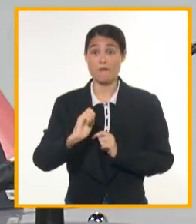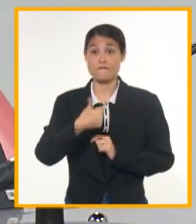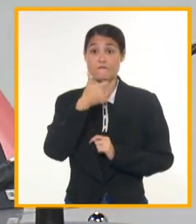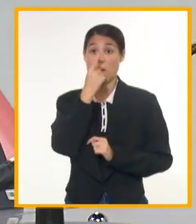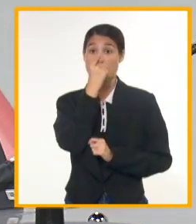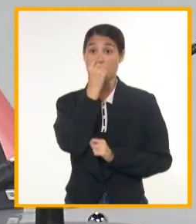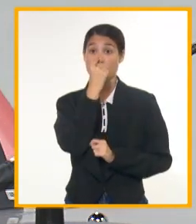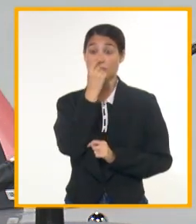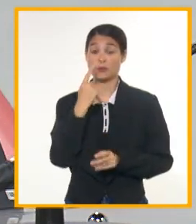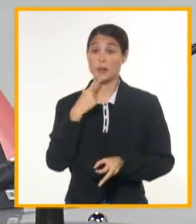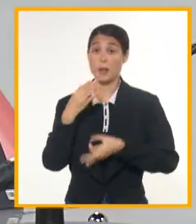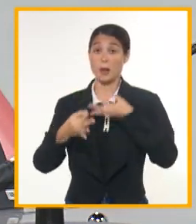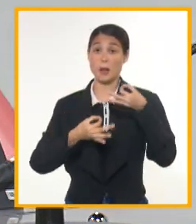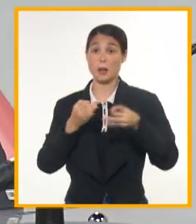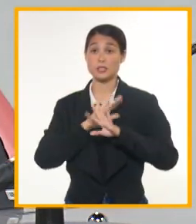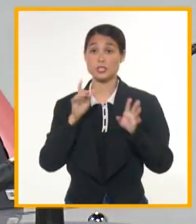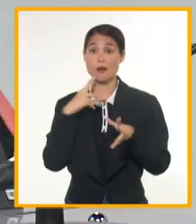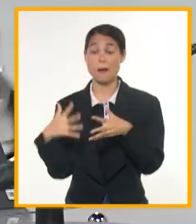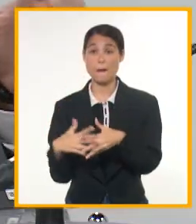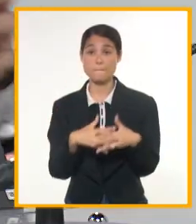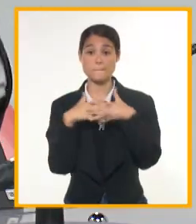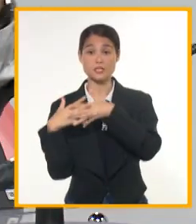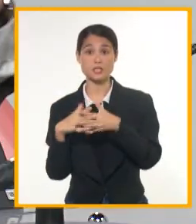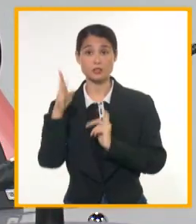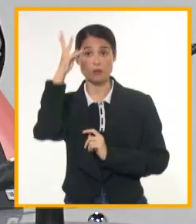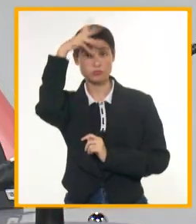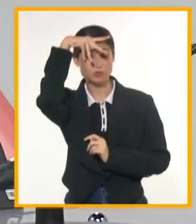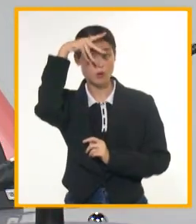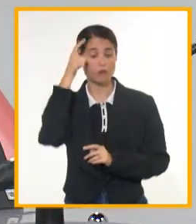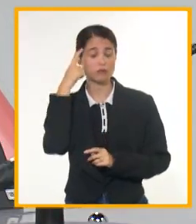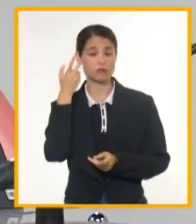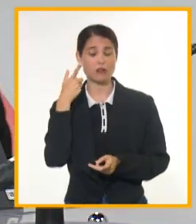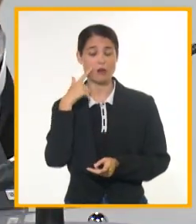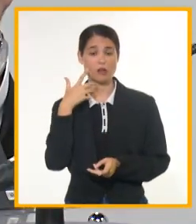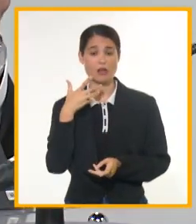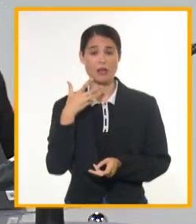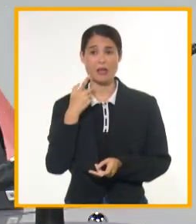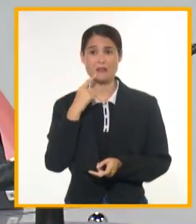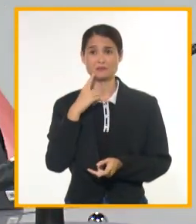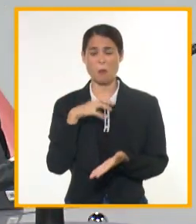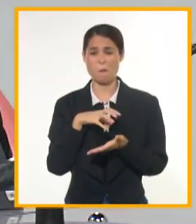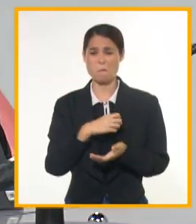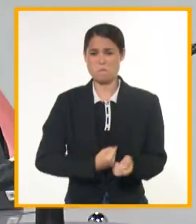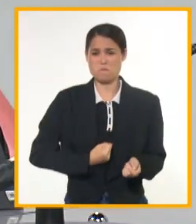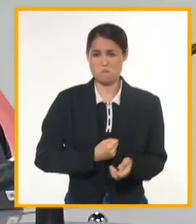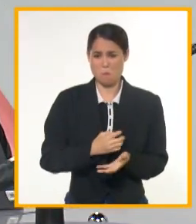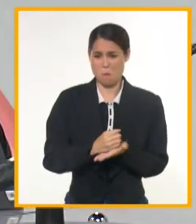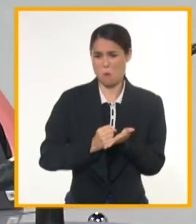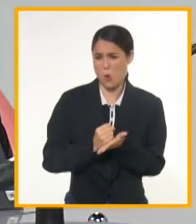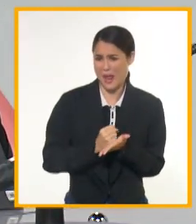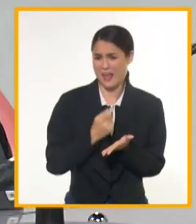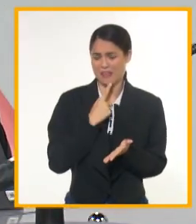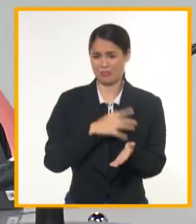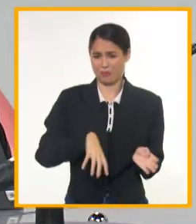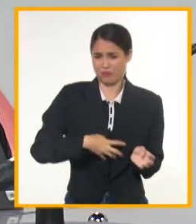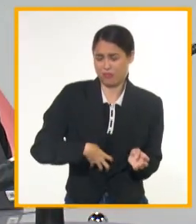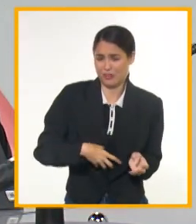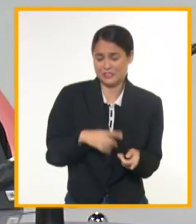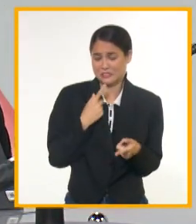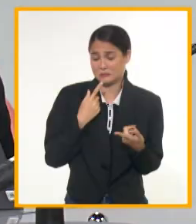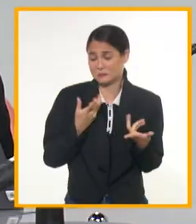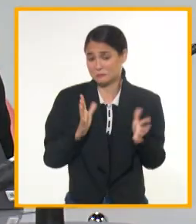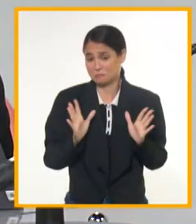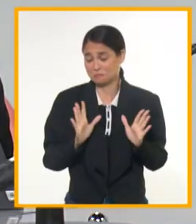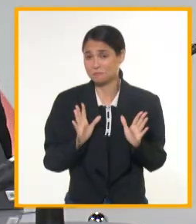cierto, según Trump, le causó malestar, en fin. Pero en esencia vamos a centrarnos en esto, ¿no?